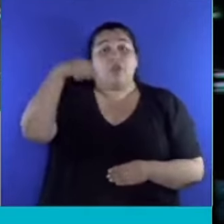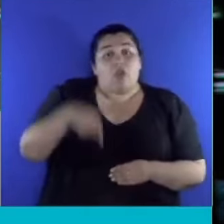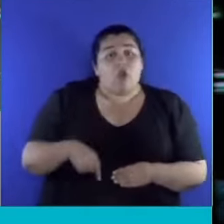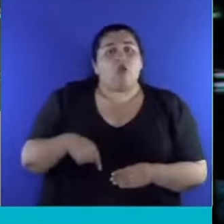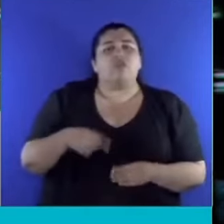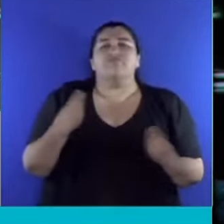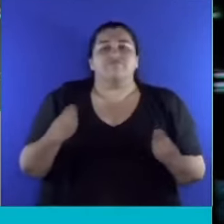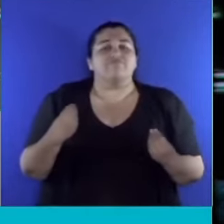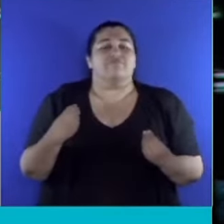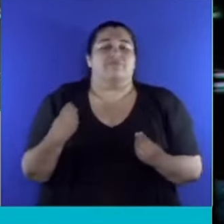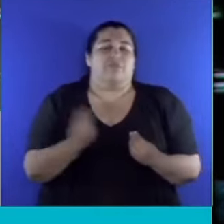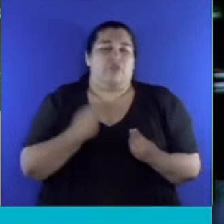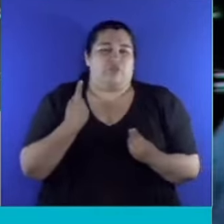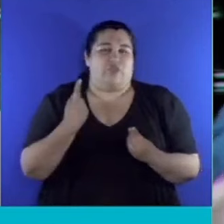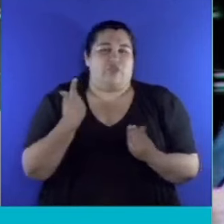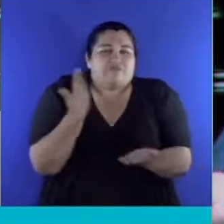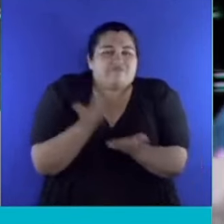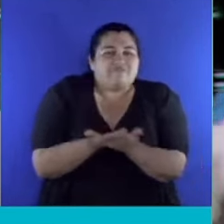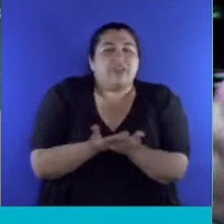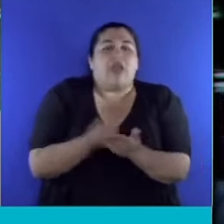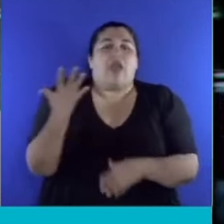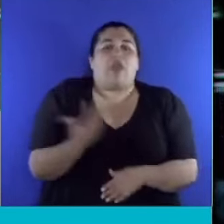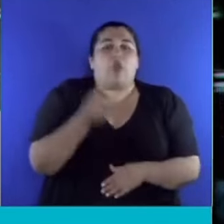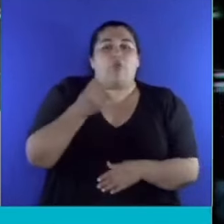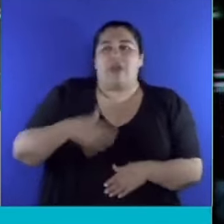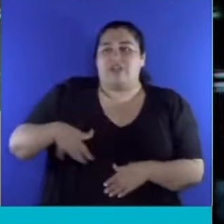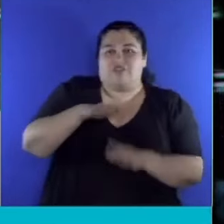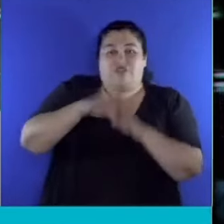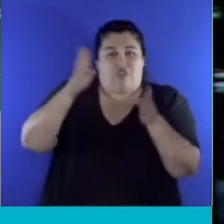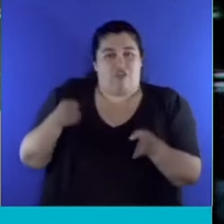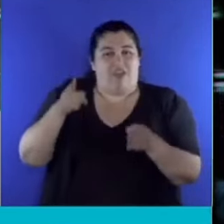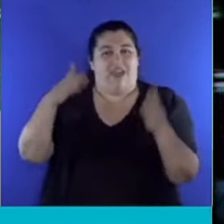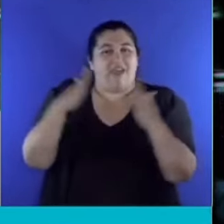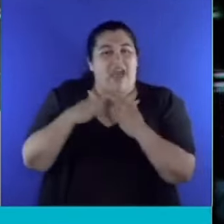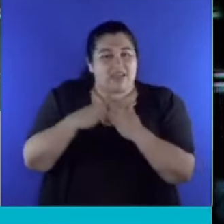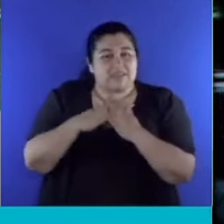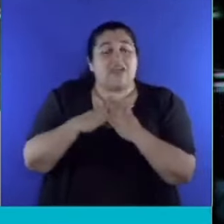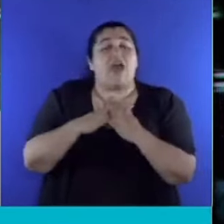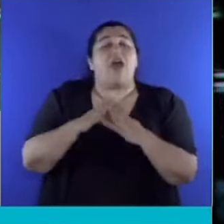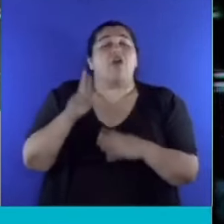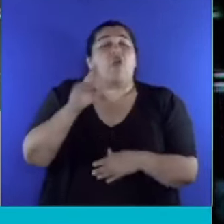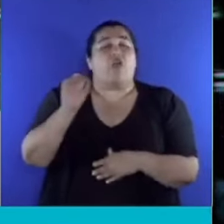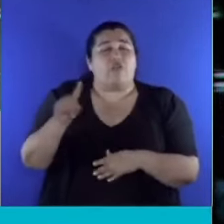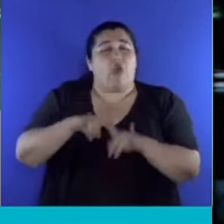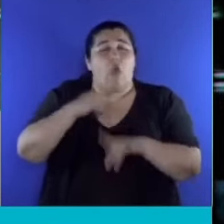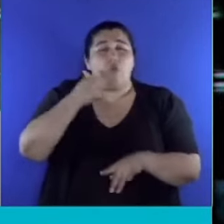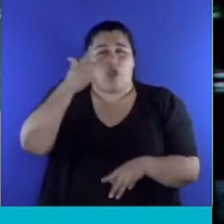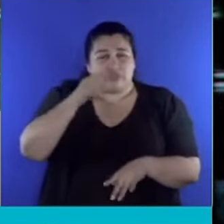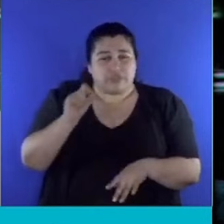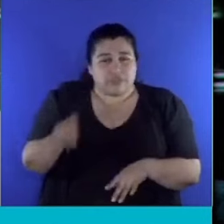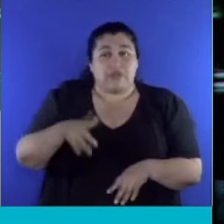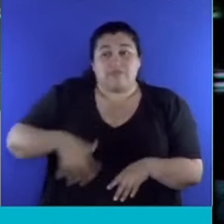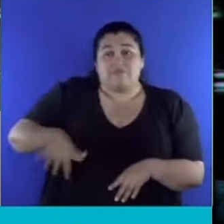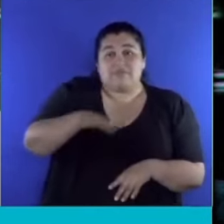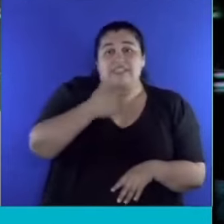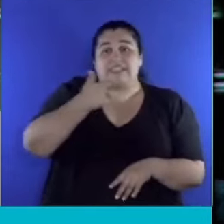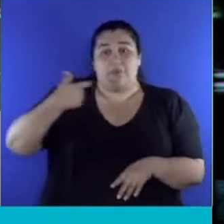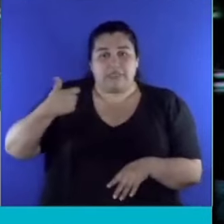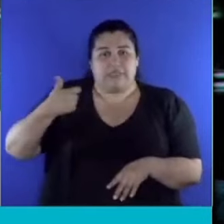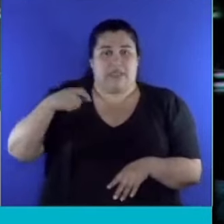la recuperación de la última casa de Rodolfo walsh donde pasó sus últimos meses en la localidad de San